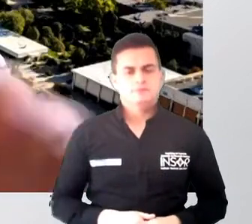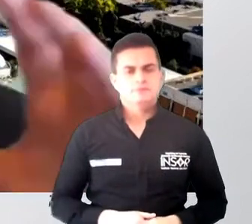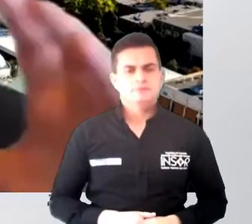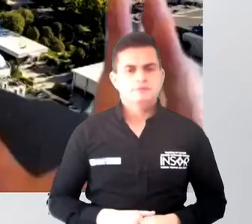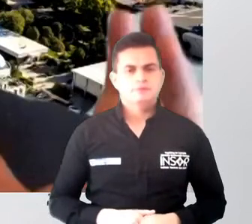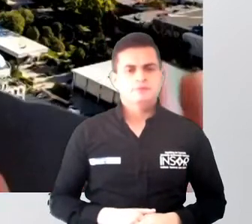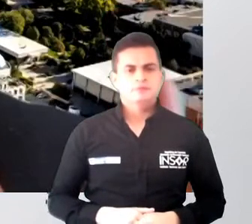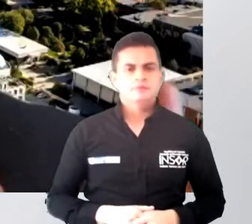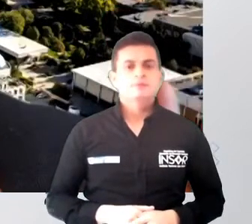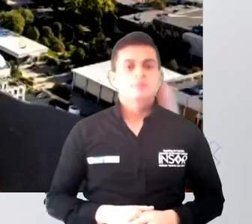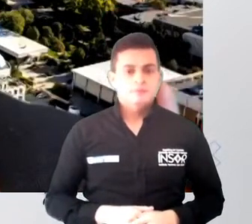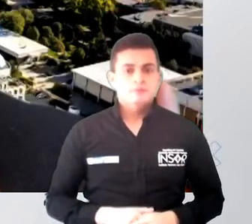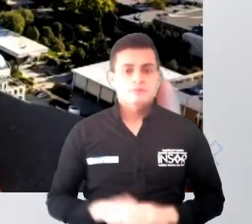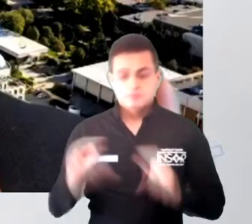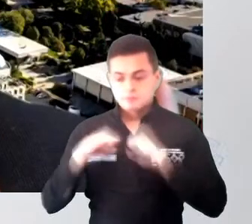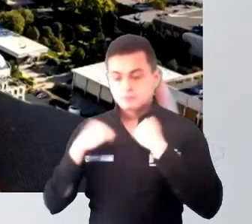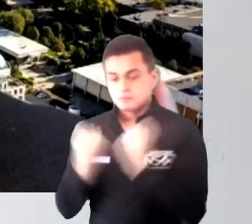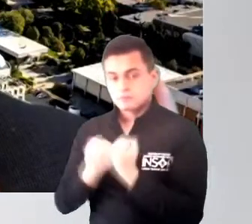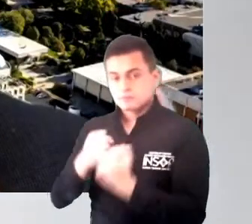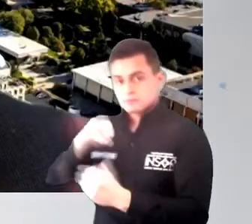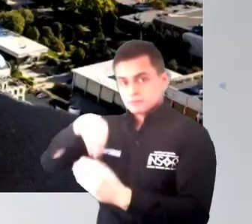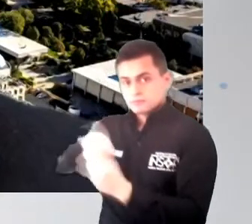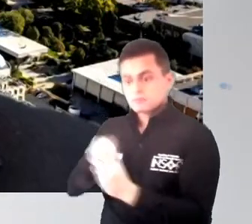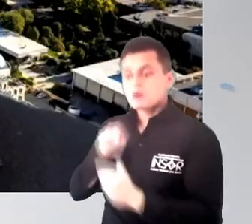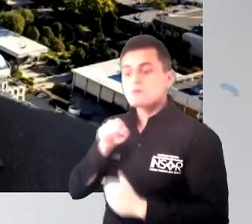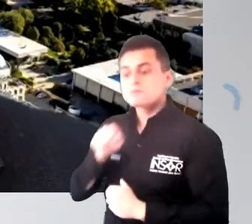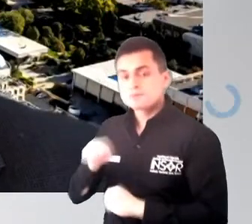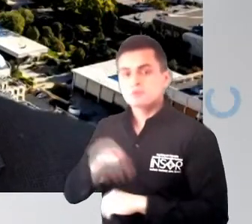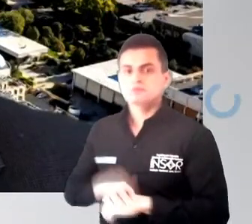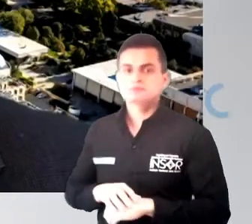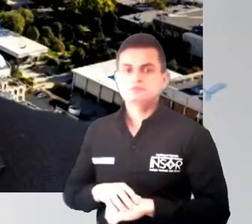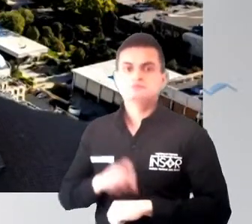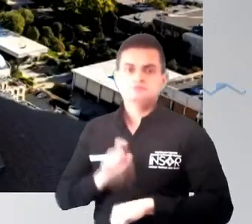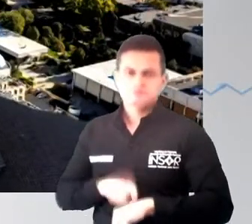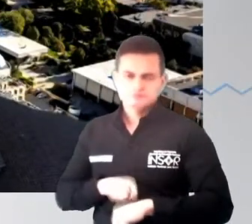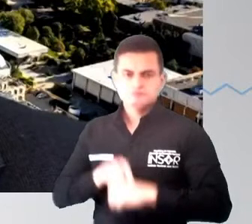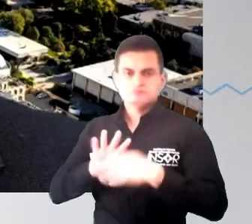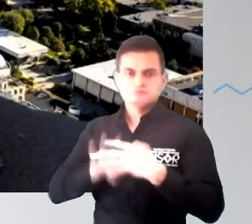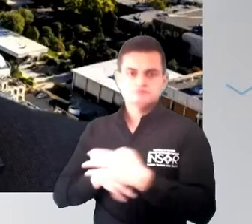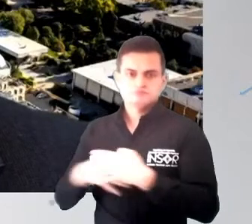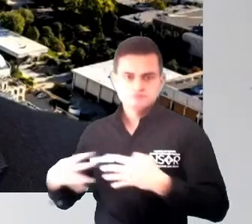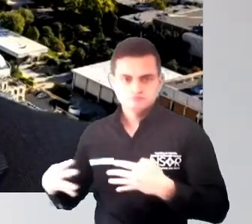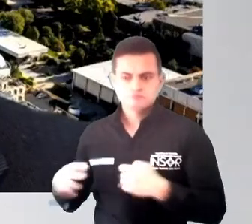dentro del salón, el espacio y el tiempo